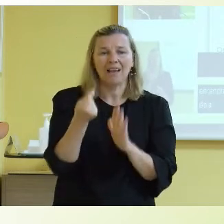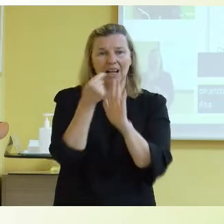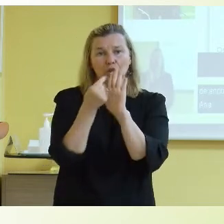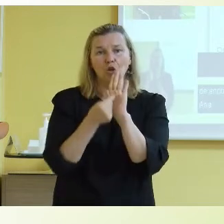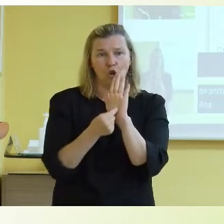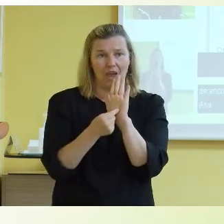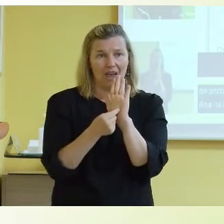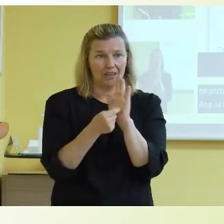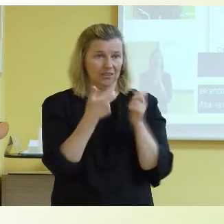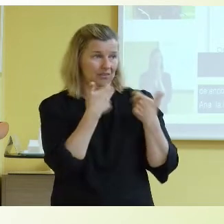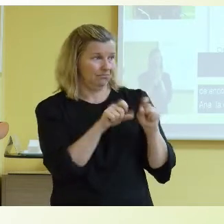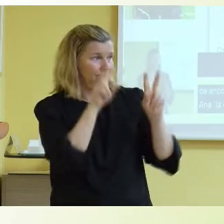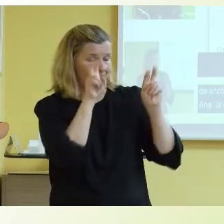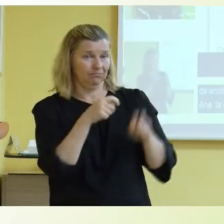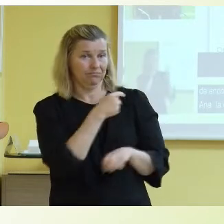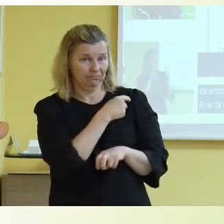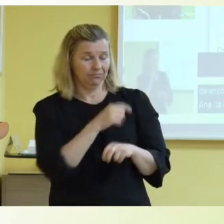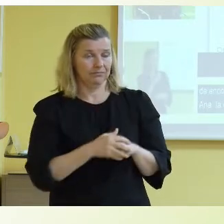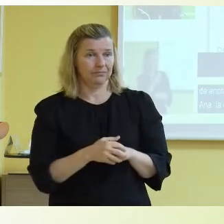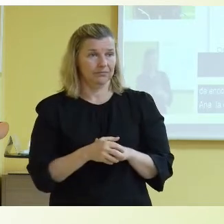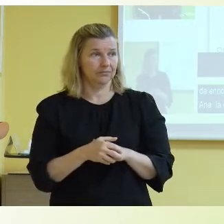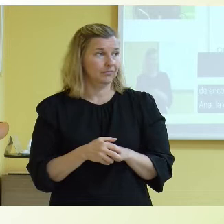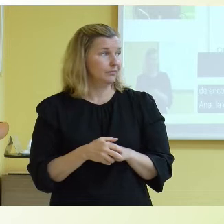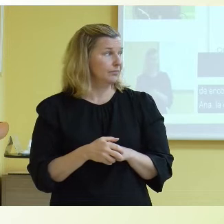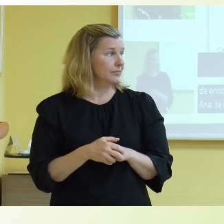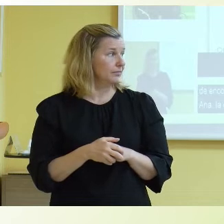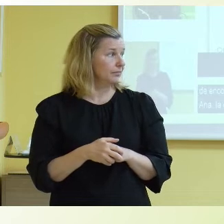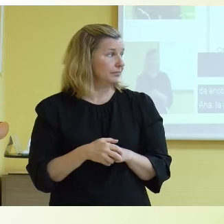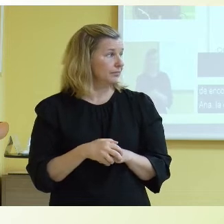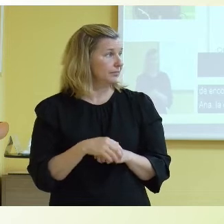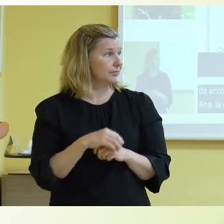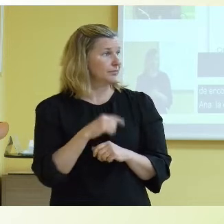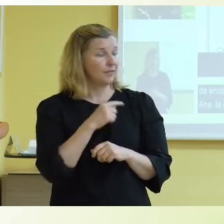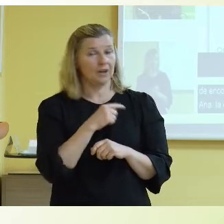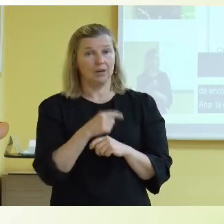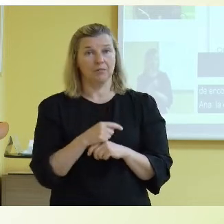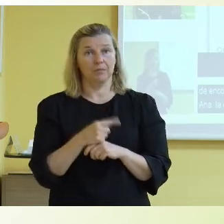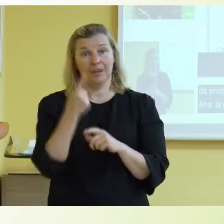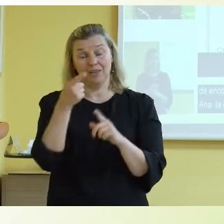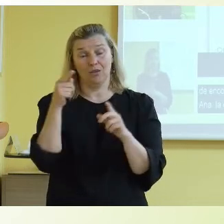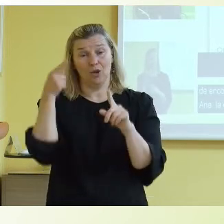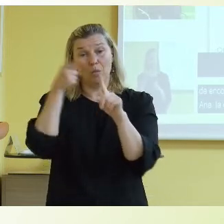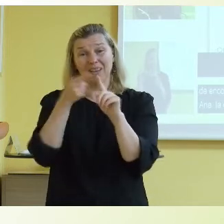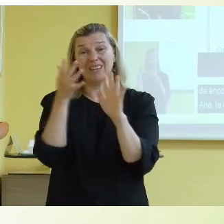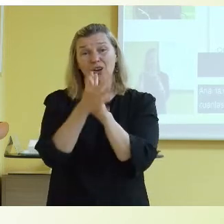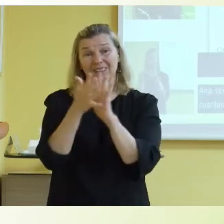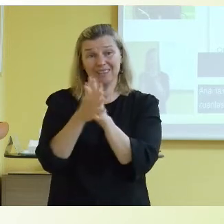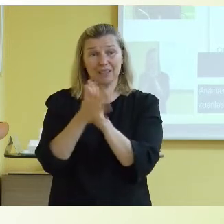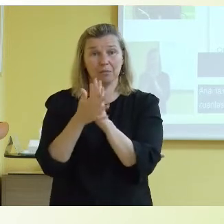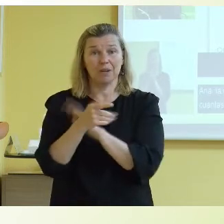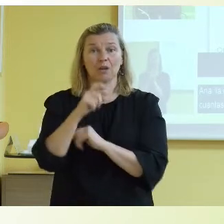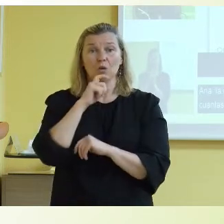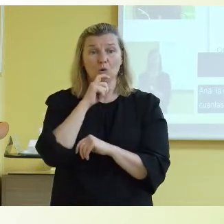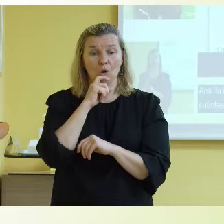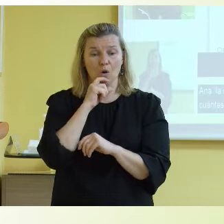estos hexágonos que hay aquí que representan el que se bajan a describir, digamos, cómo es la historia natural y cómo